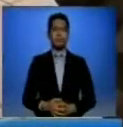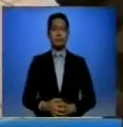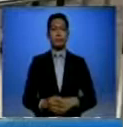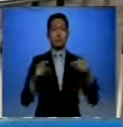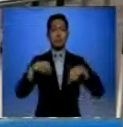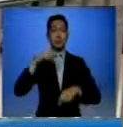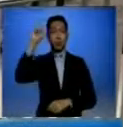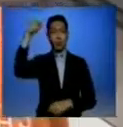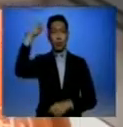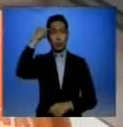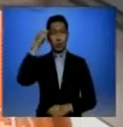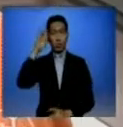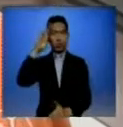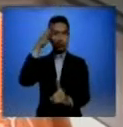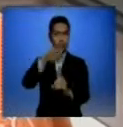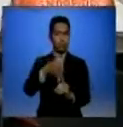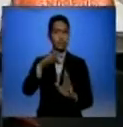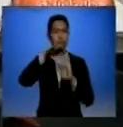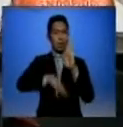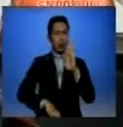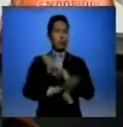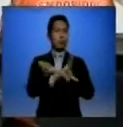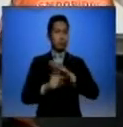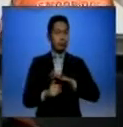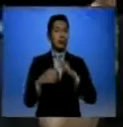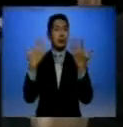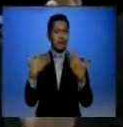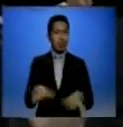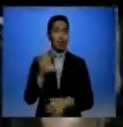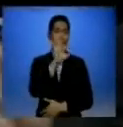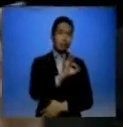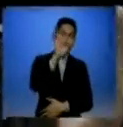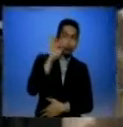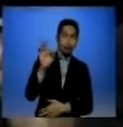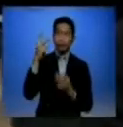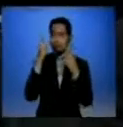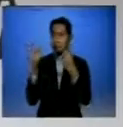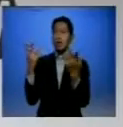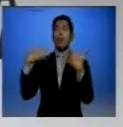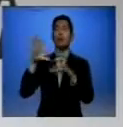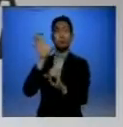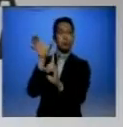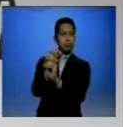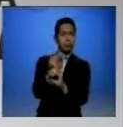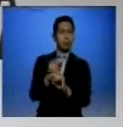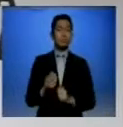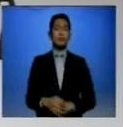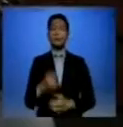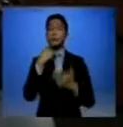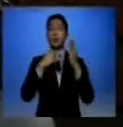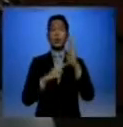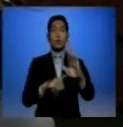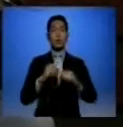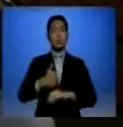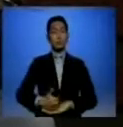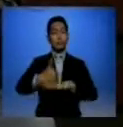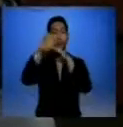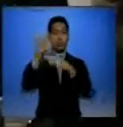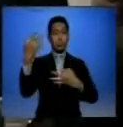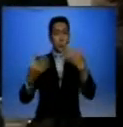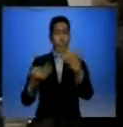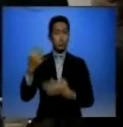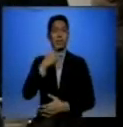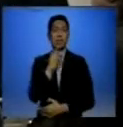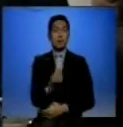las estadísticas en varias instancias demuestran los logros alcanzados. Gustavo Yalc, presidente del Consejo de la Judicatura, hizo hincapié en las estadísticas de